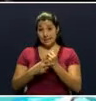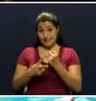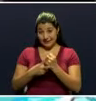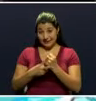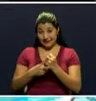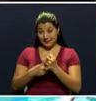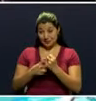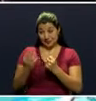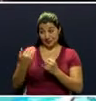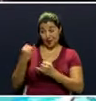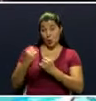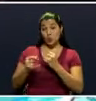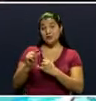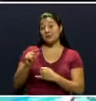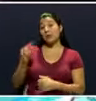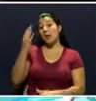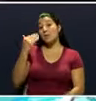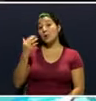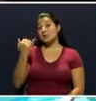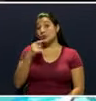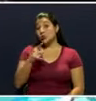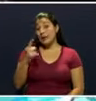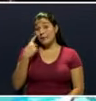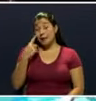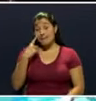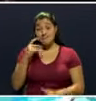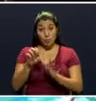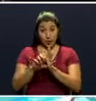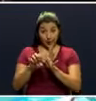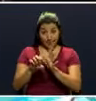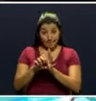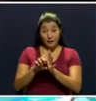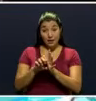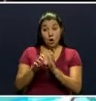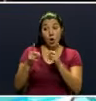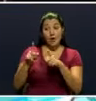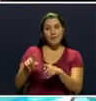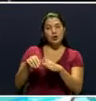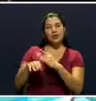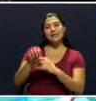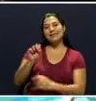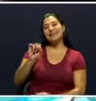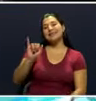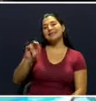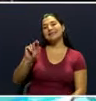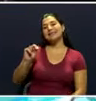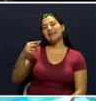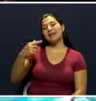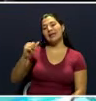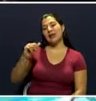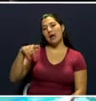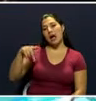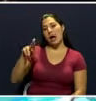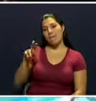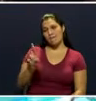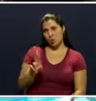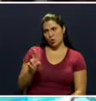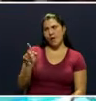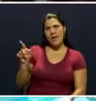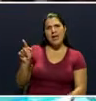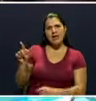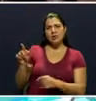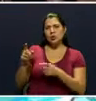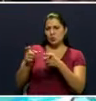última semana, porque si ustedes vieron, por ejemplo, el comportamiento de Singapur, era un país que venía